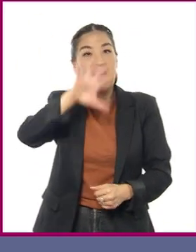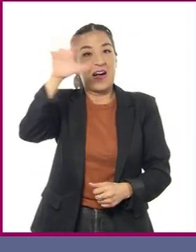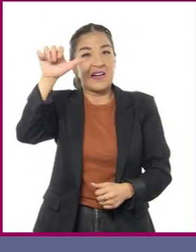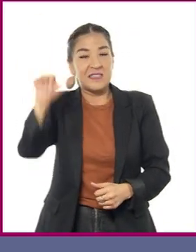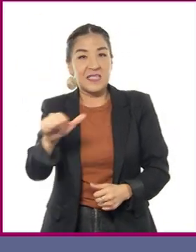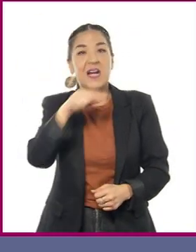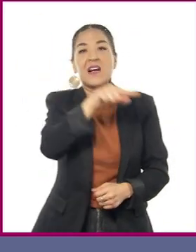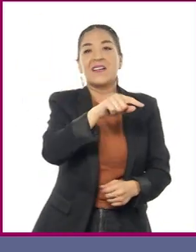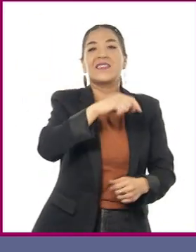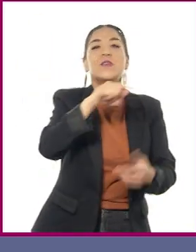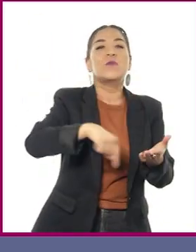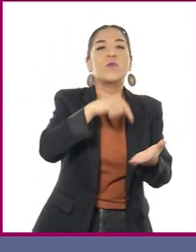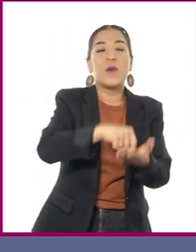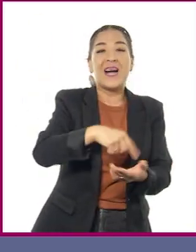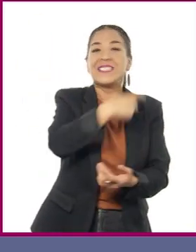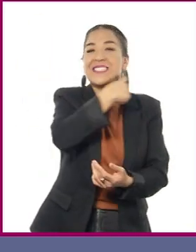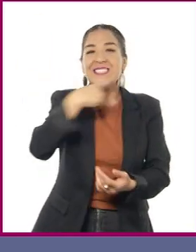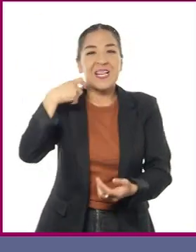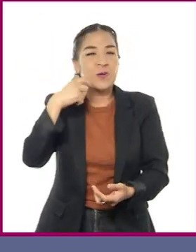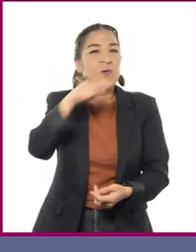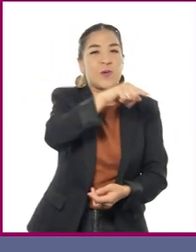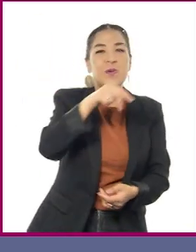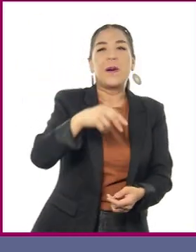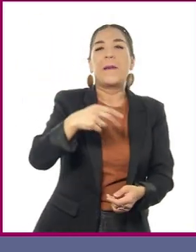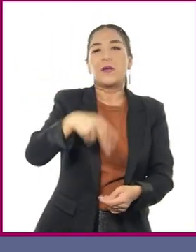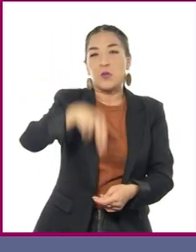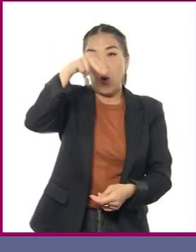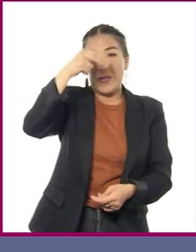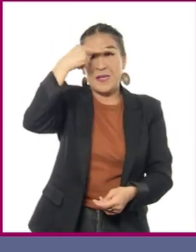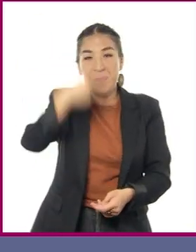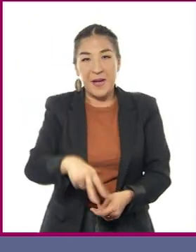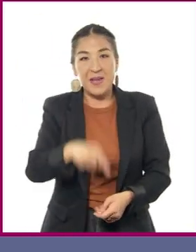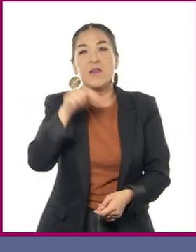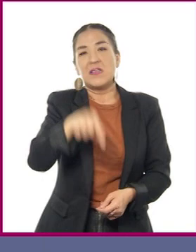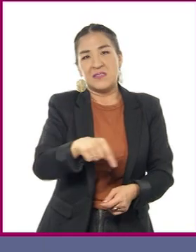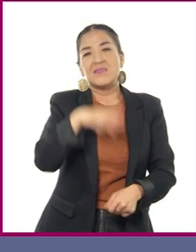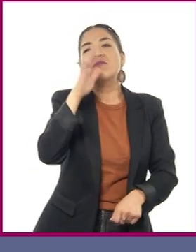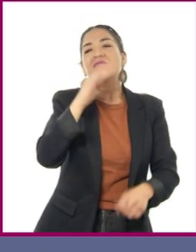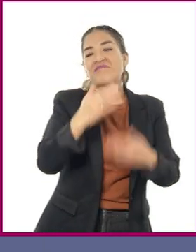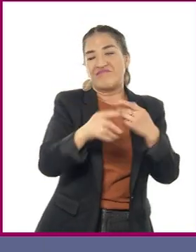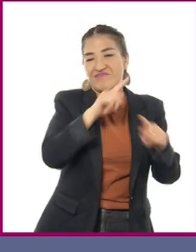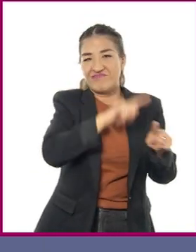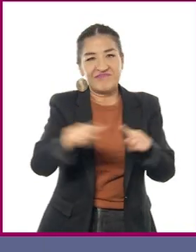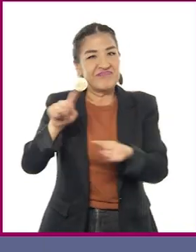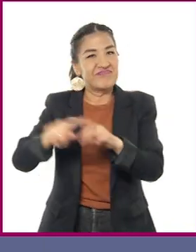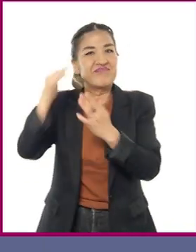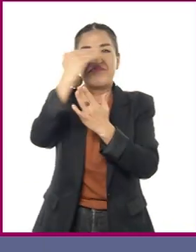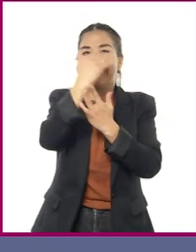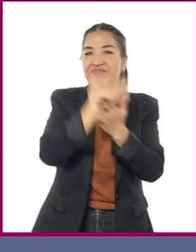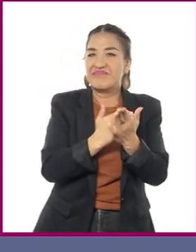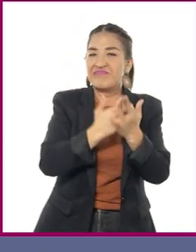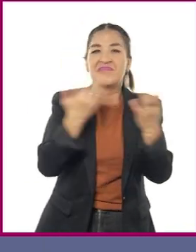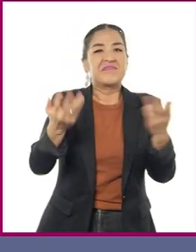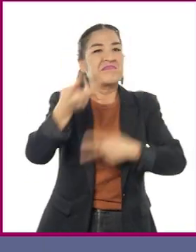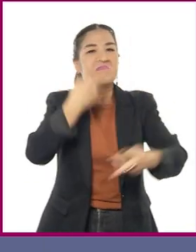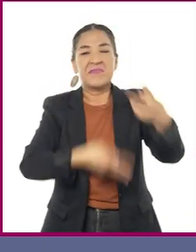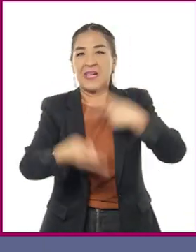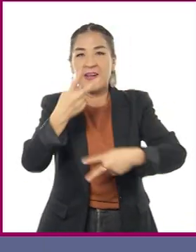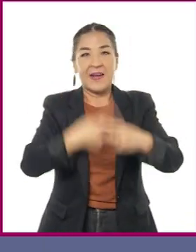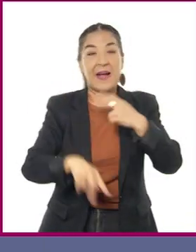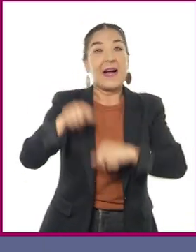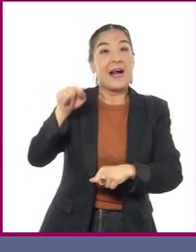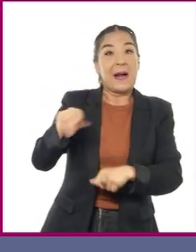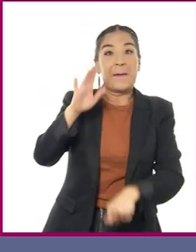en la parte más seca, las actividades económicas son menos numerosas, son menos intensas que las que